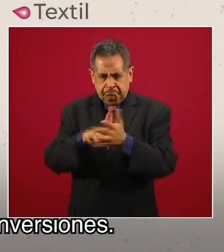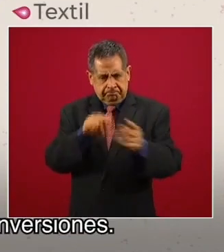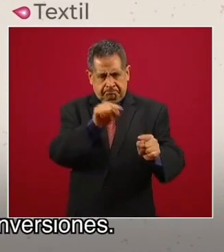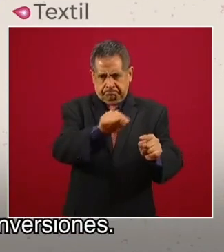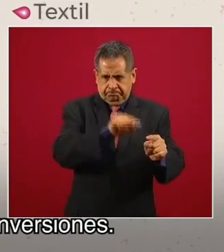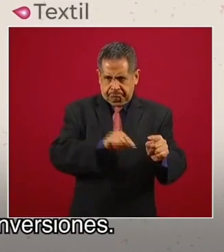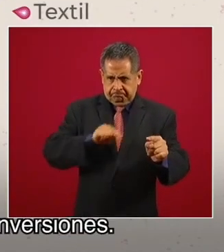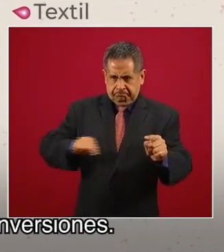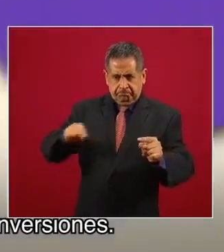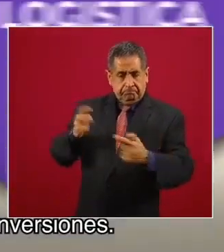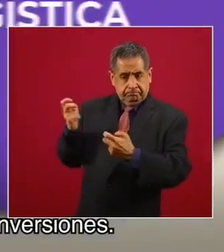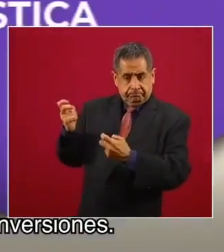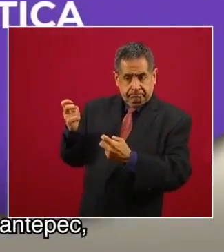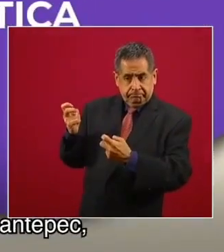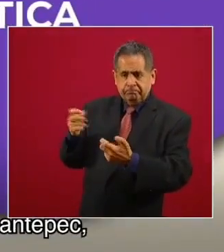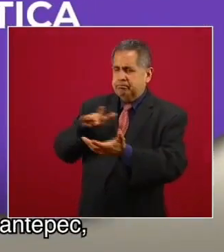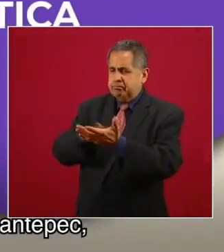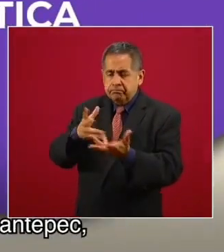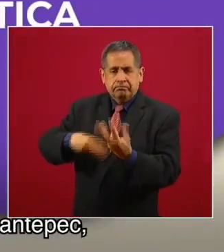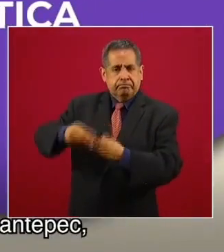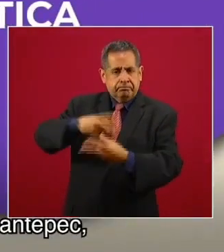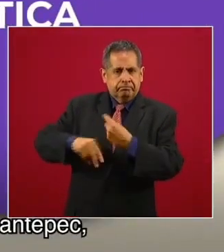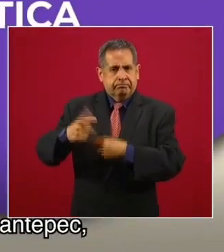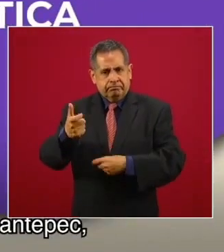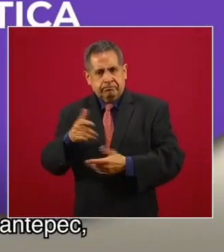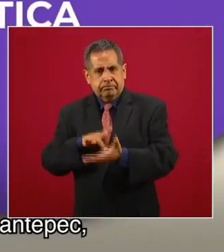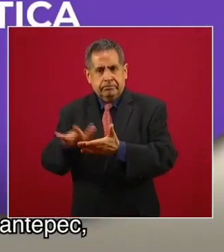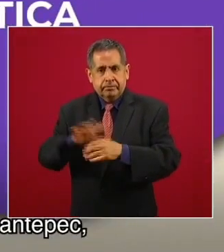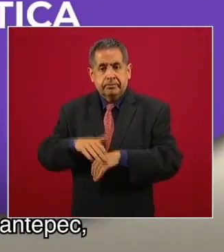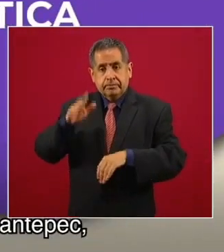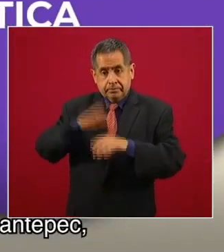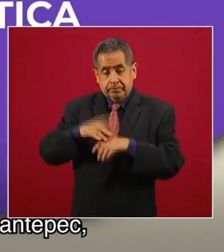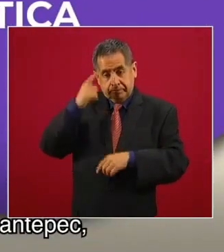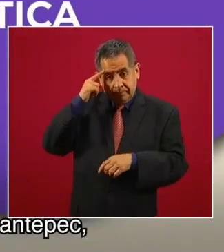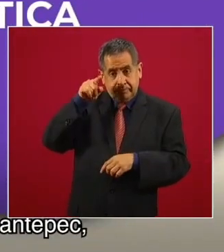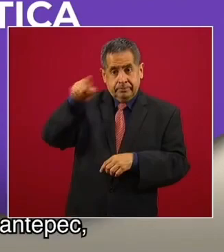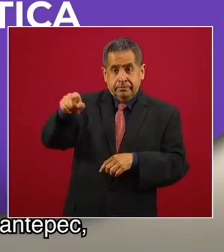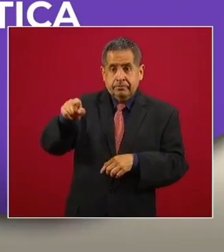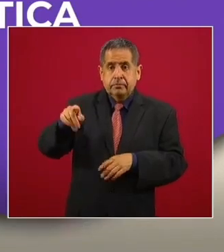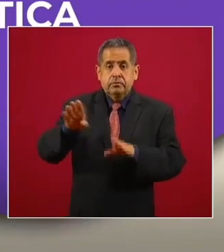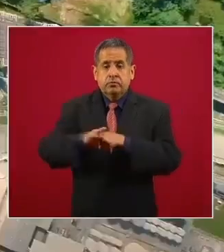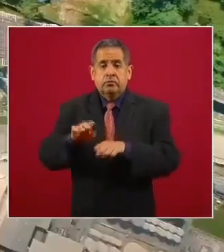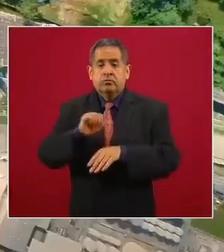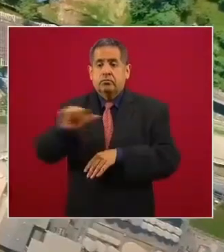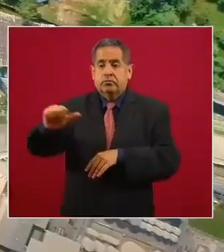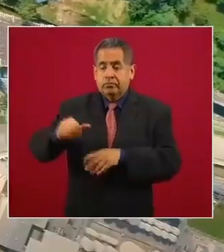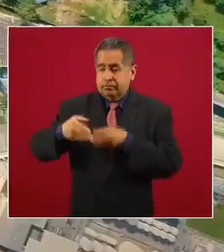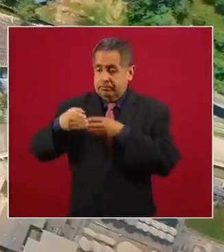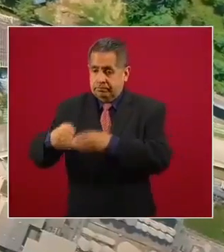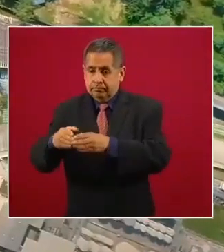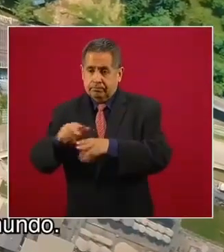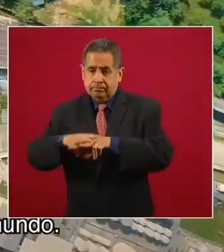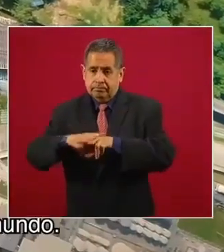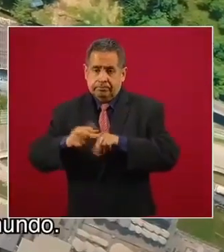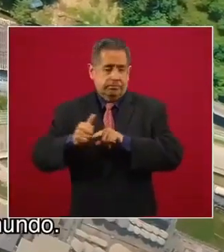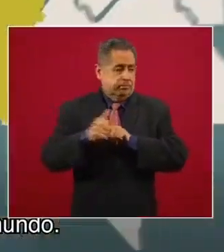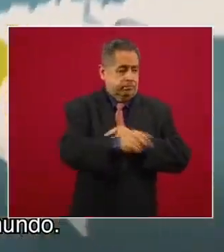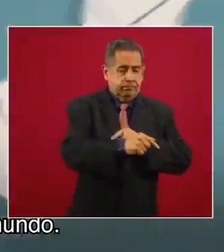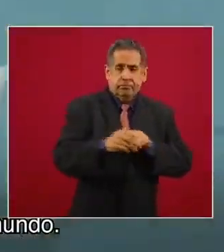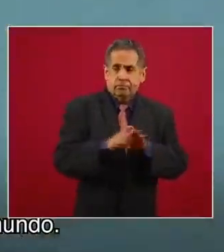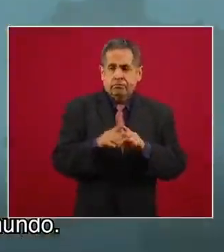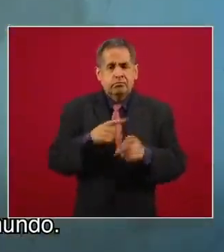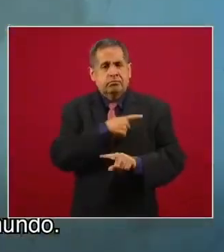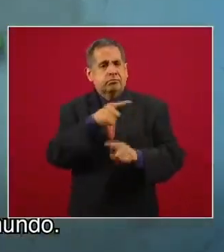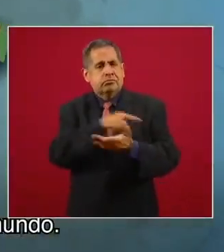productivas y atraer inversiones. Integrar la plataforma logística del Istmo de Tehuantepec. Por este medio, los productos locales podrán llegar a